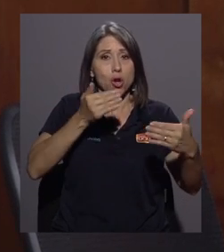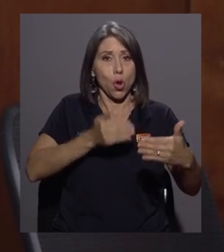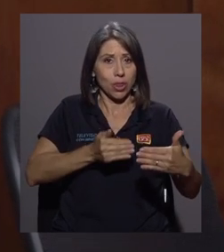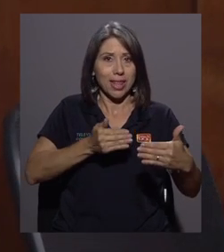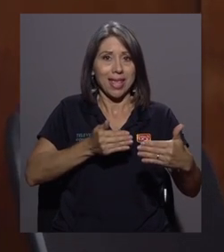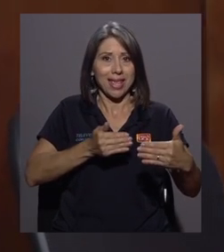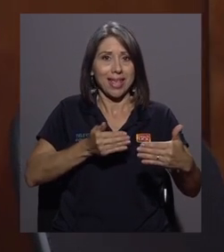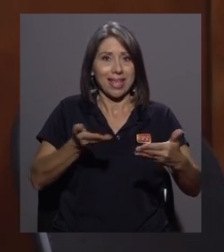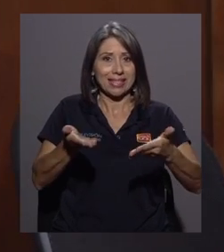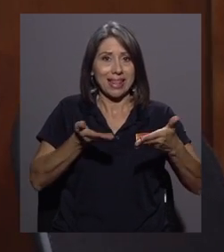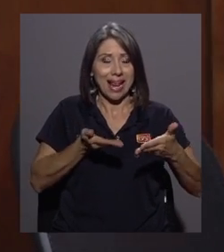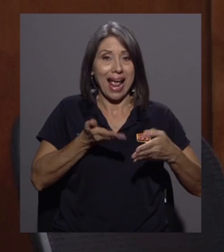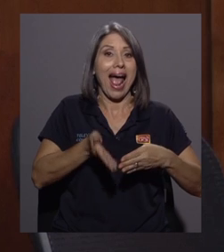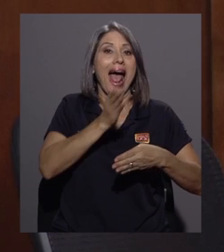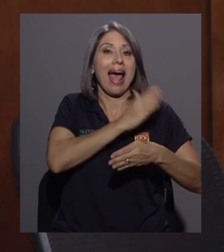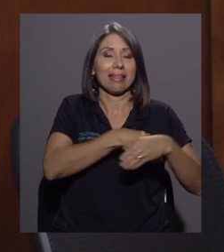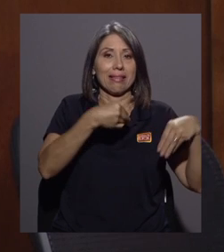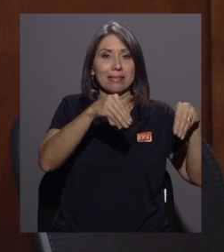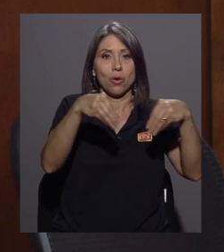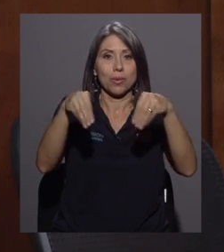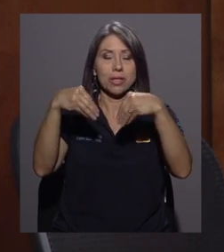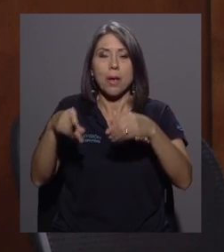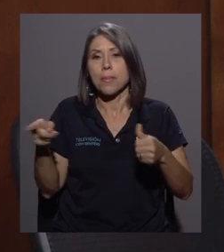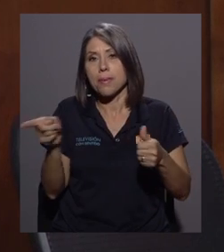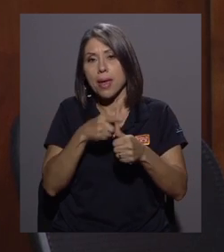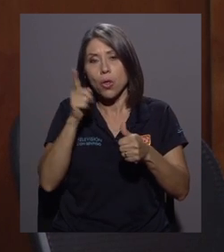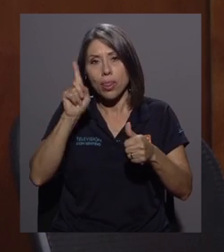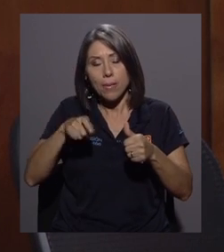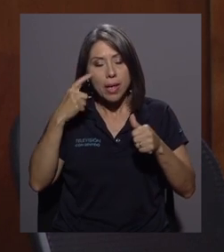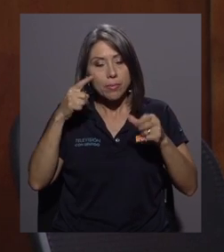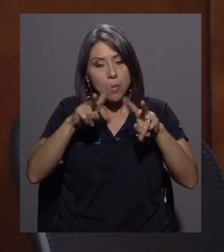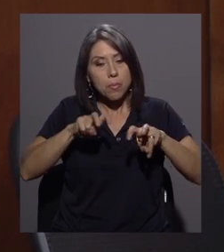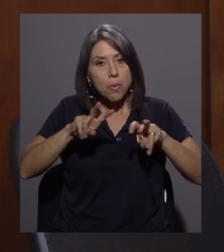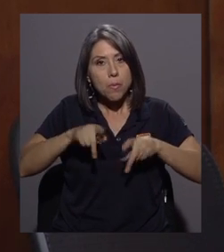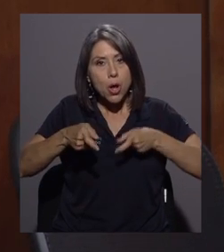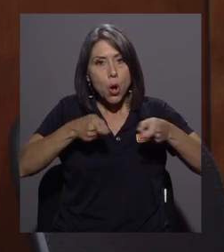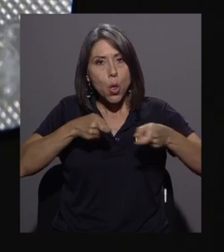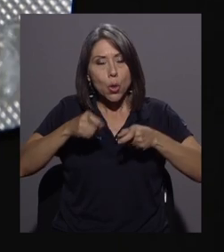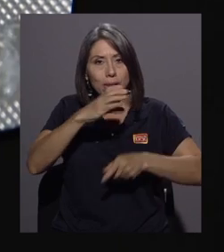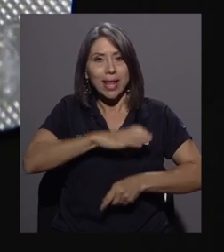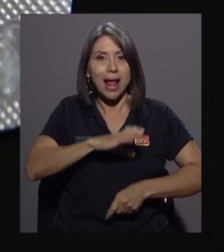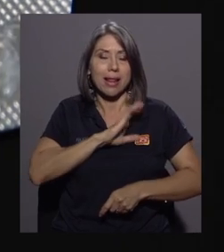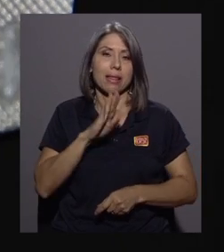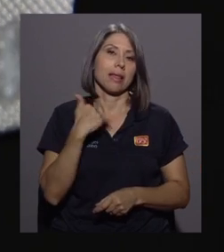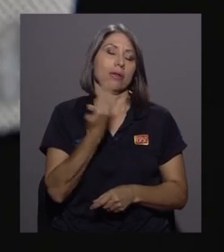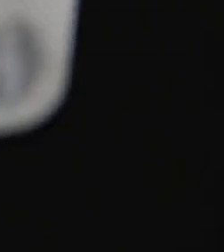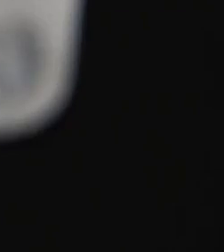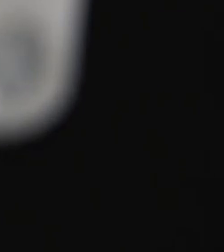comercialización, pasa por un estudio de control de calidad en nuestro laboratorio.